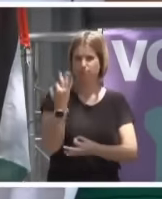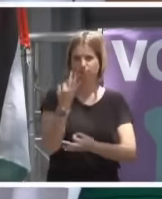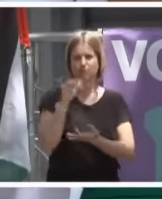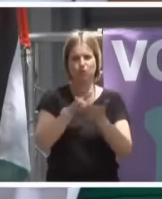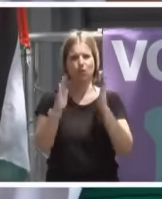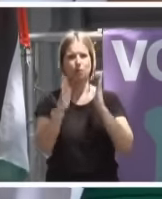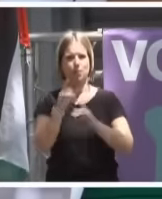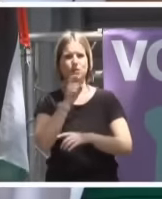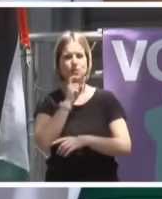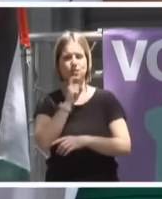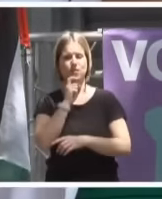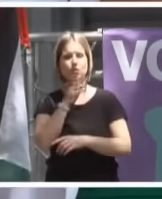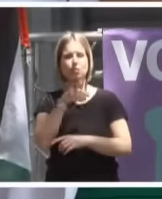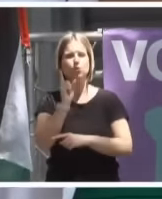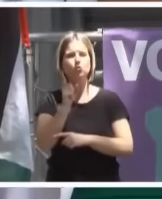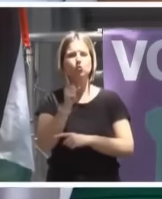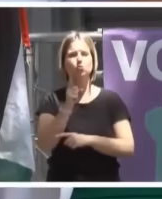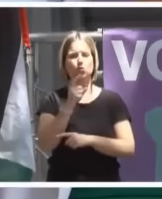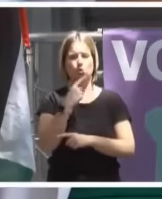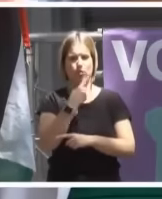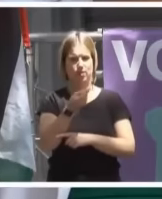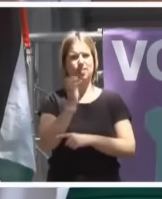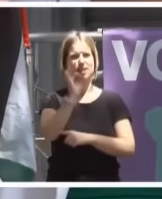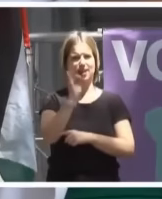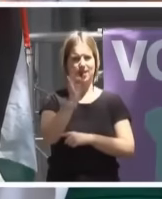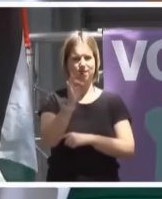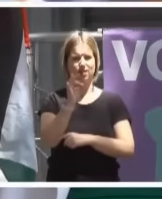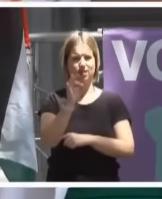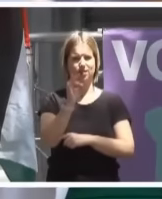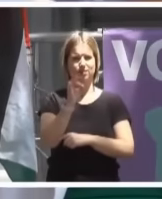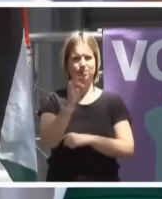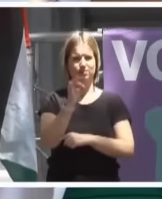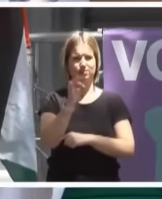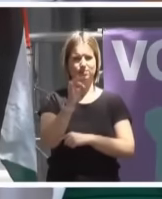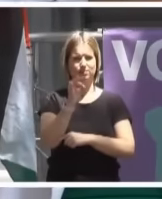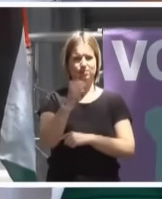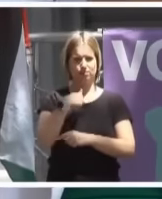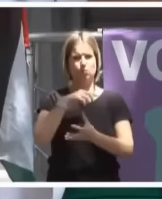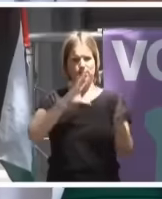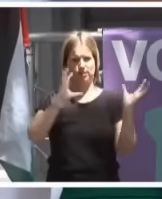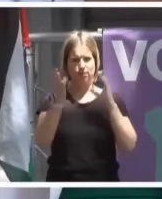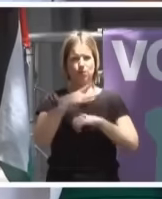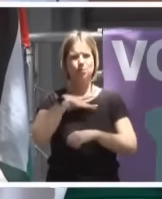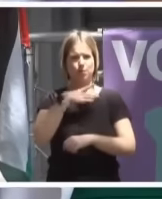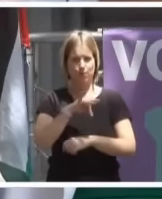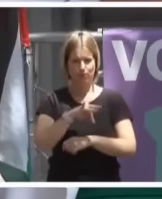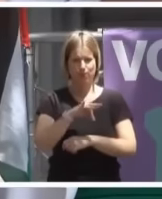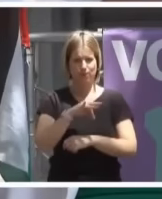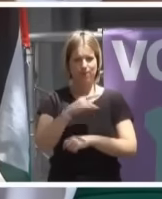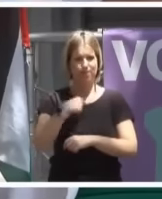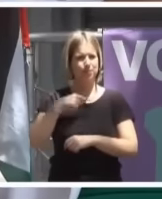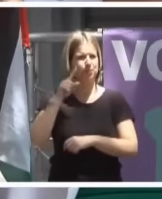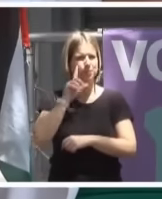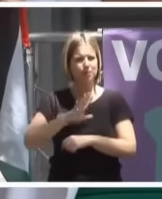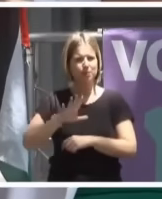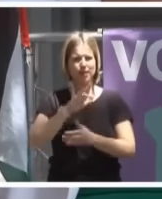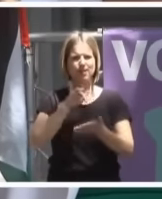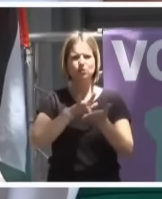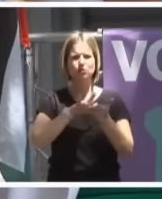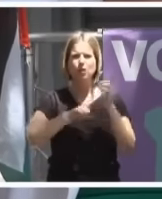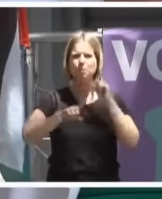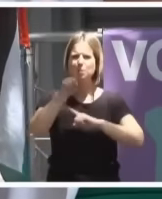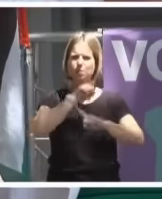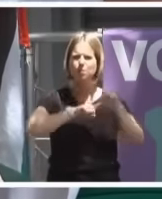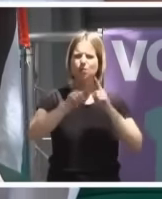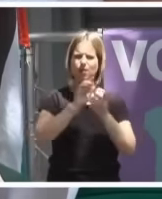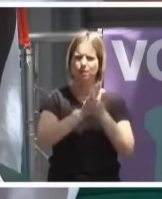complicados, porque solo diciendo la verdad se puede transformar. A mí me parece que es un problema democrático